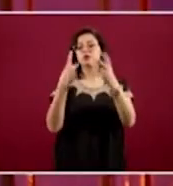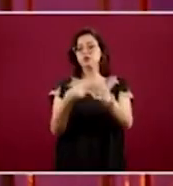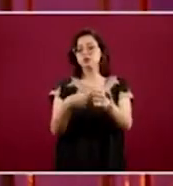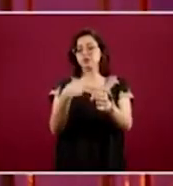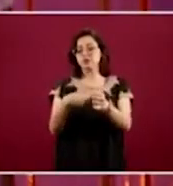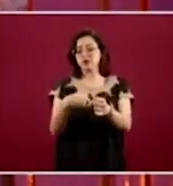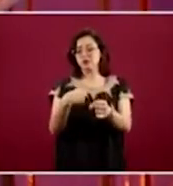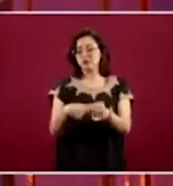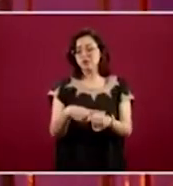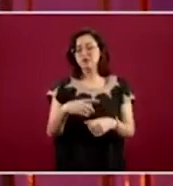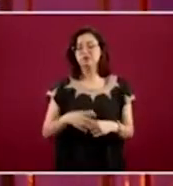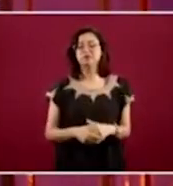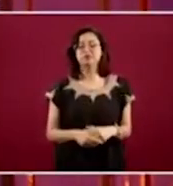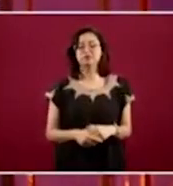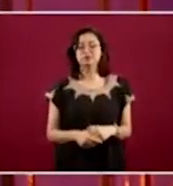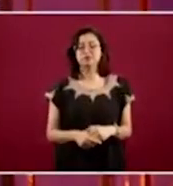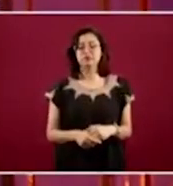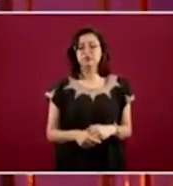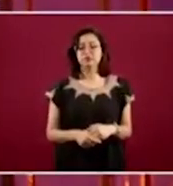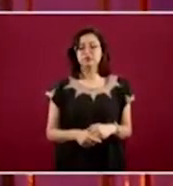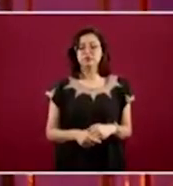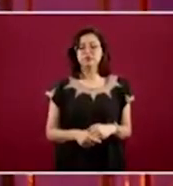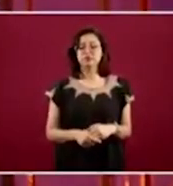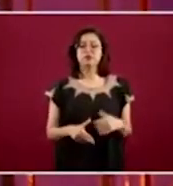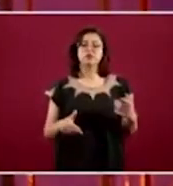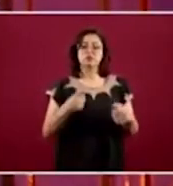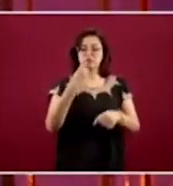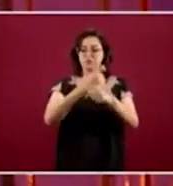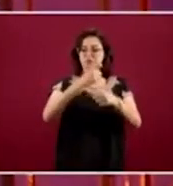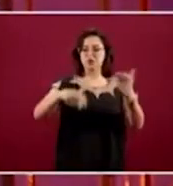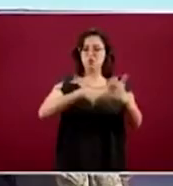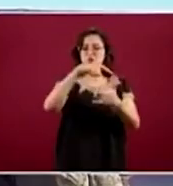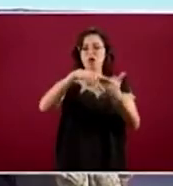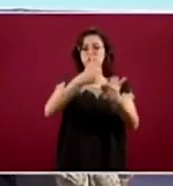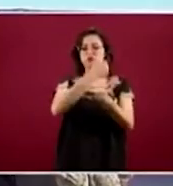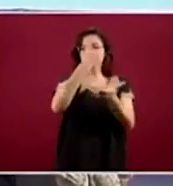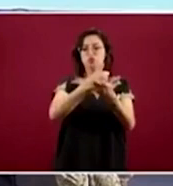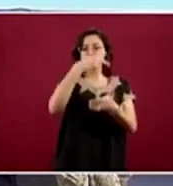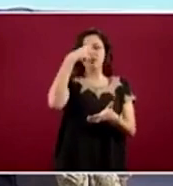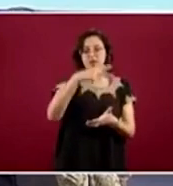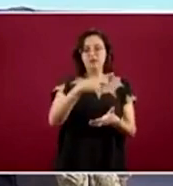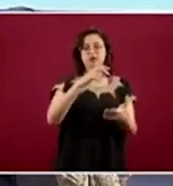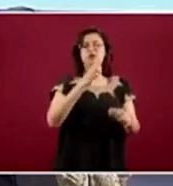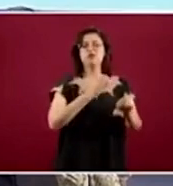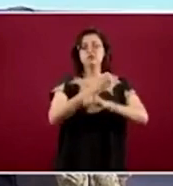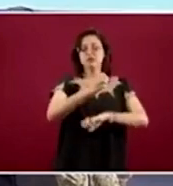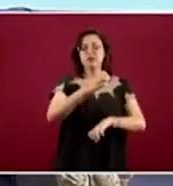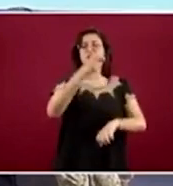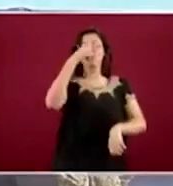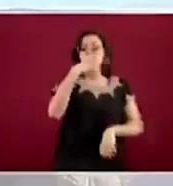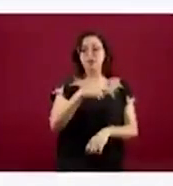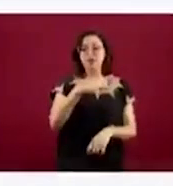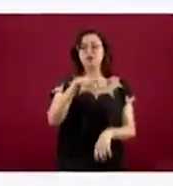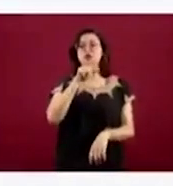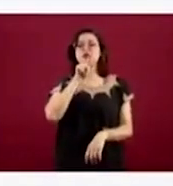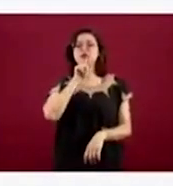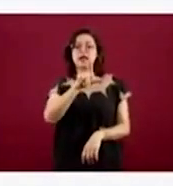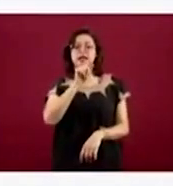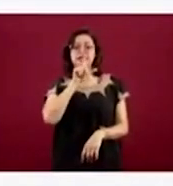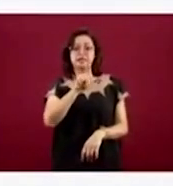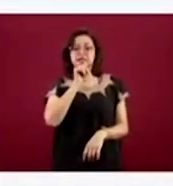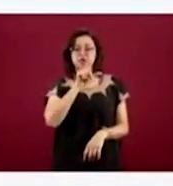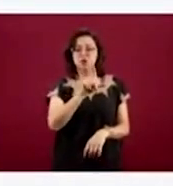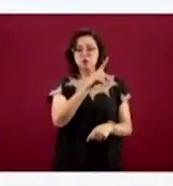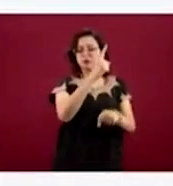confirmado estando bajo este esquema ciudad de méxico- estado de méxico y jalisco precisamente en los